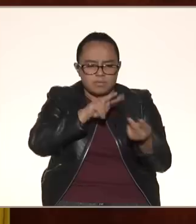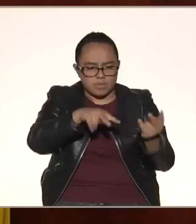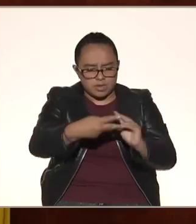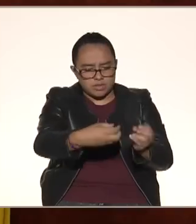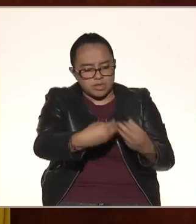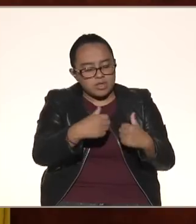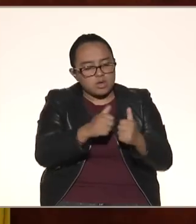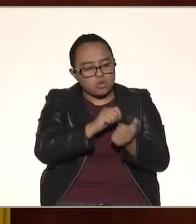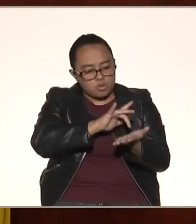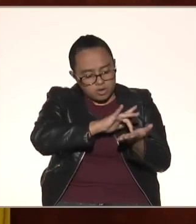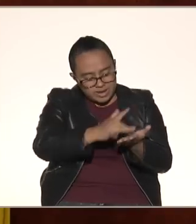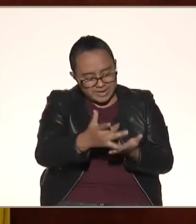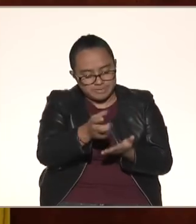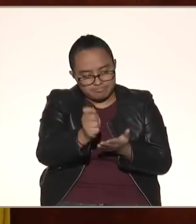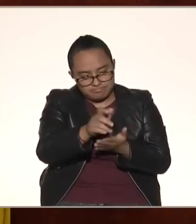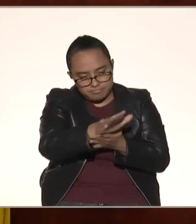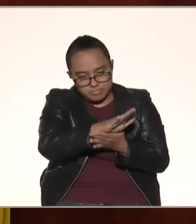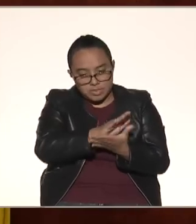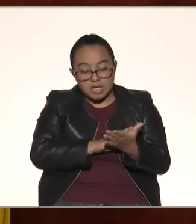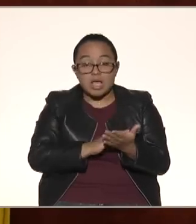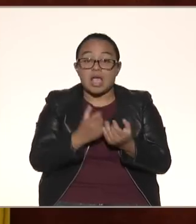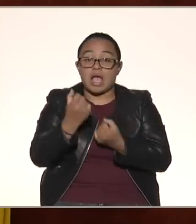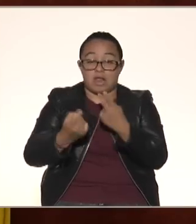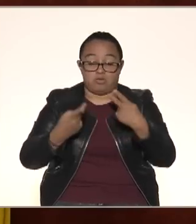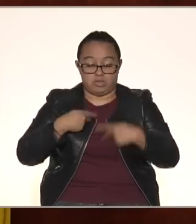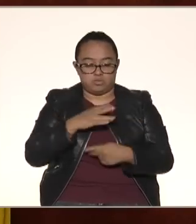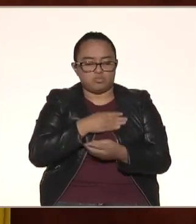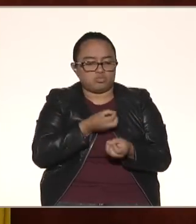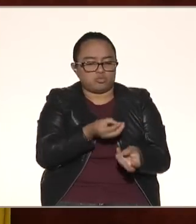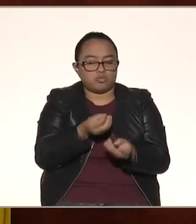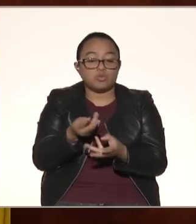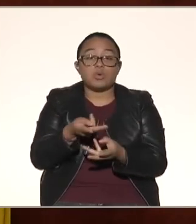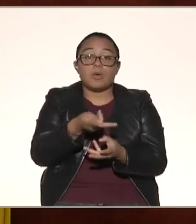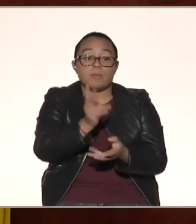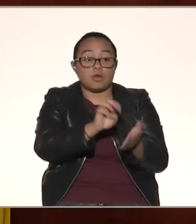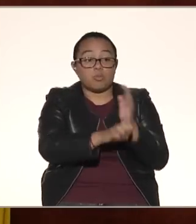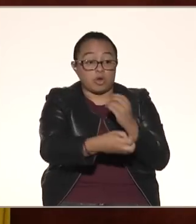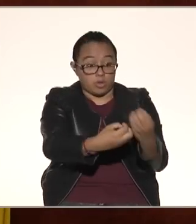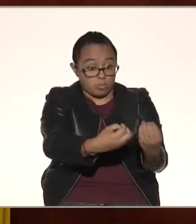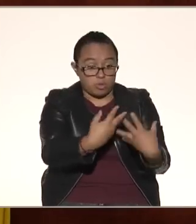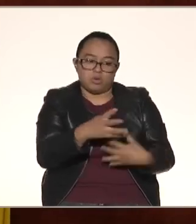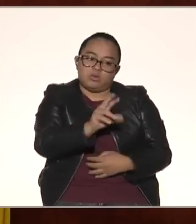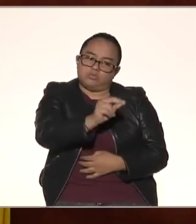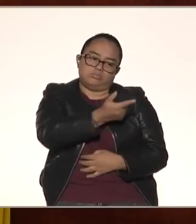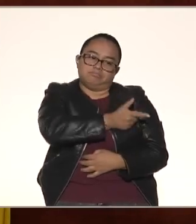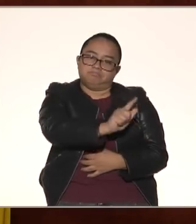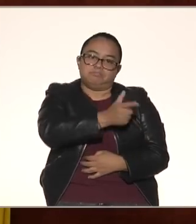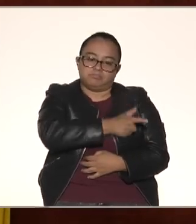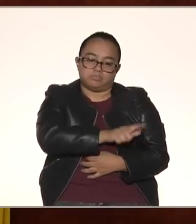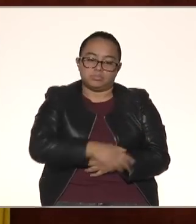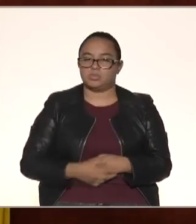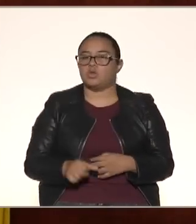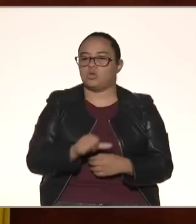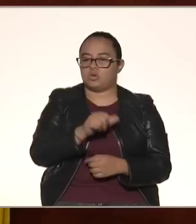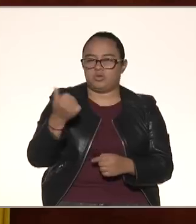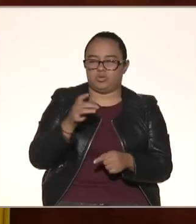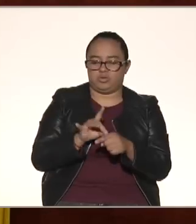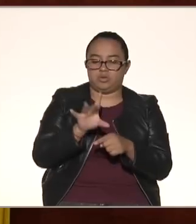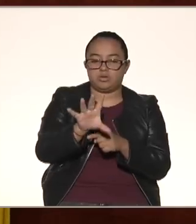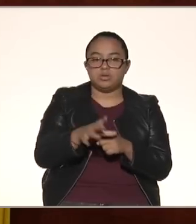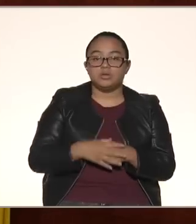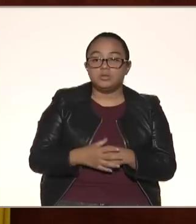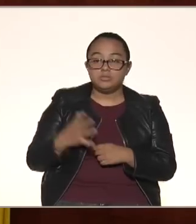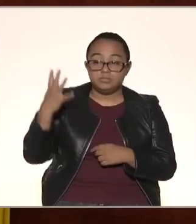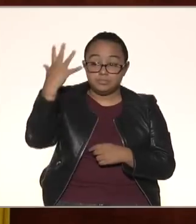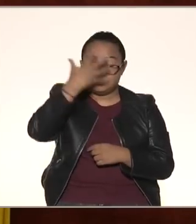con gratitud y humildad. Algunos generosos les gusta dar, pero no les gusta recibir. Esther Arellano también nos dice,